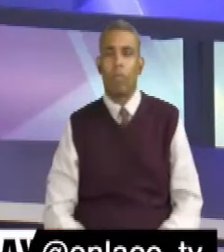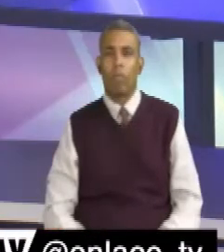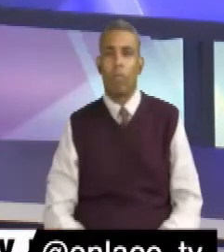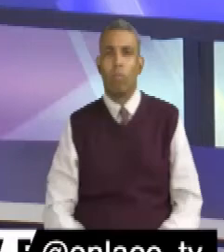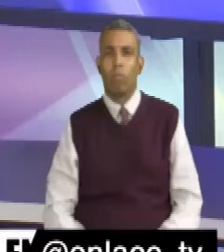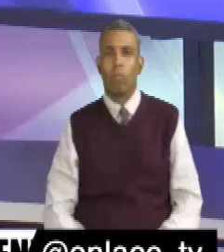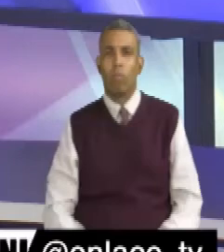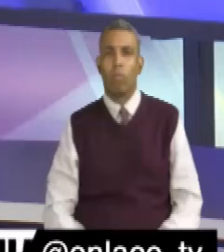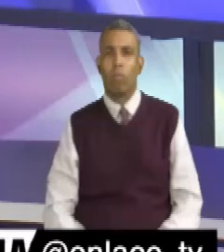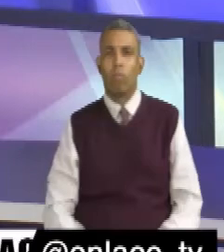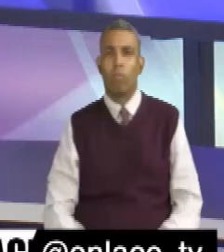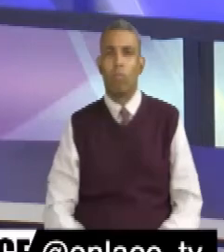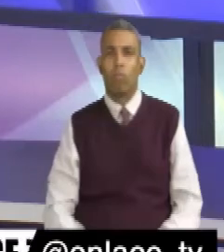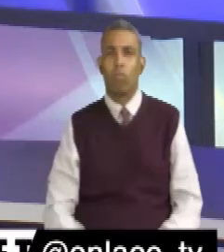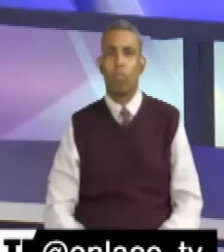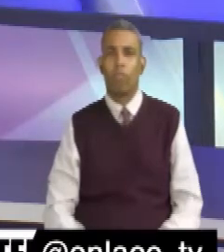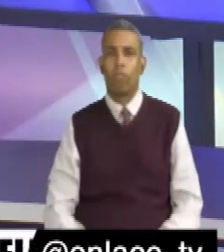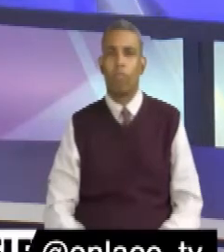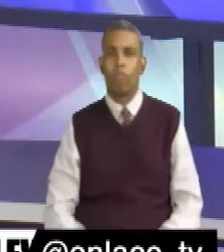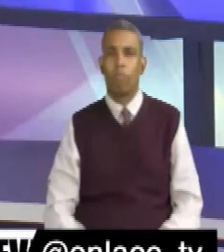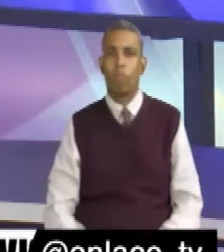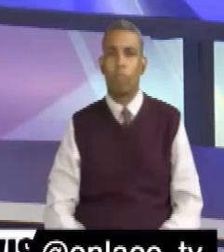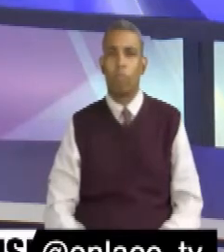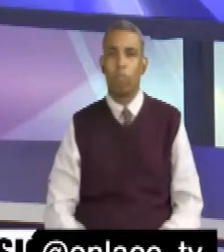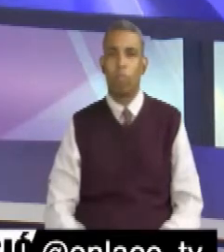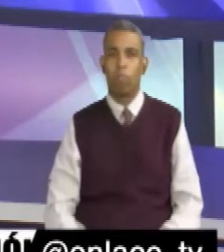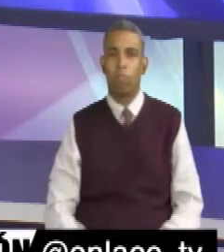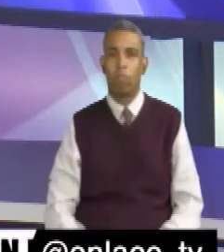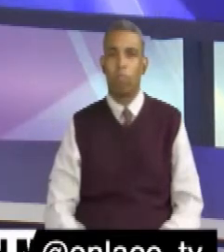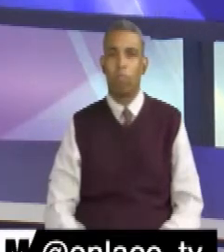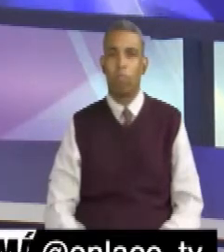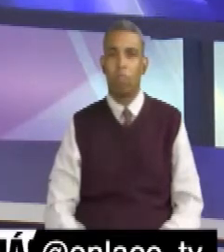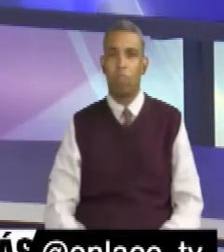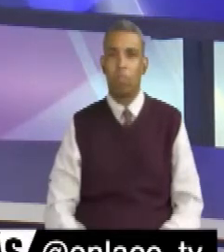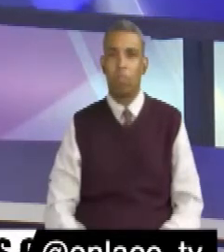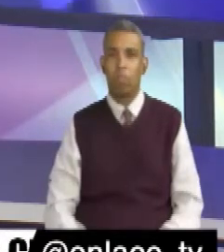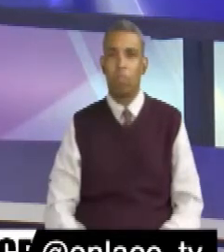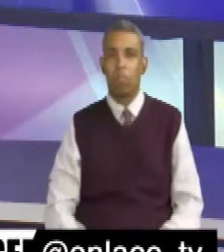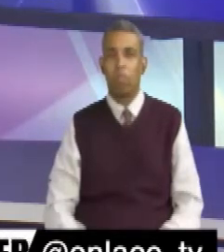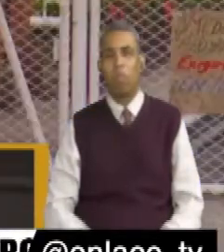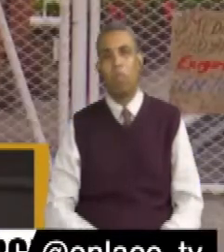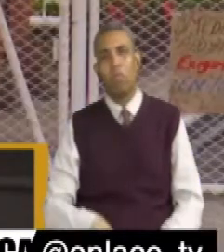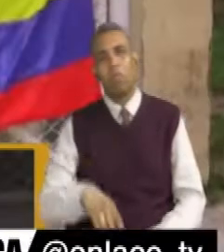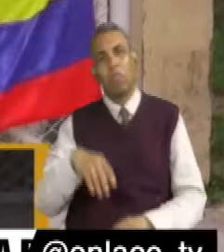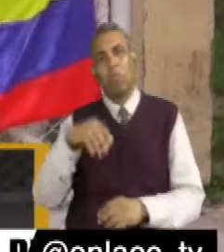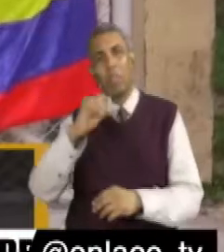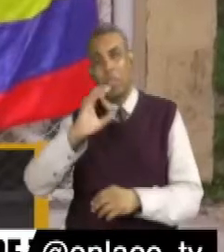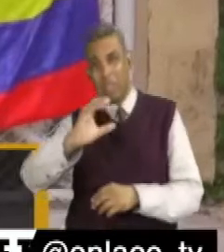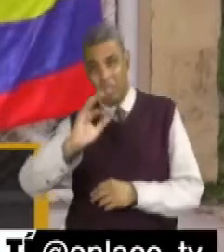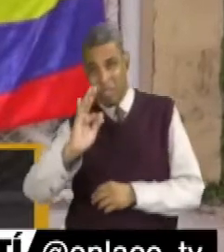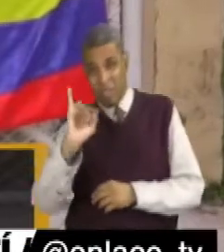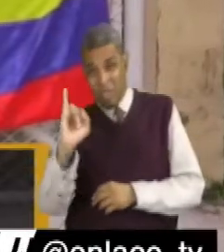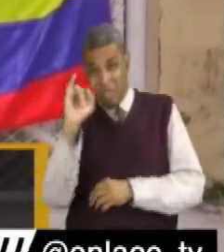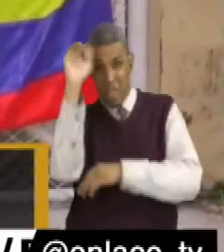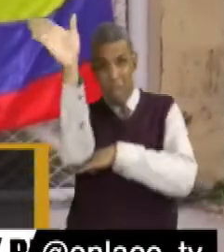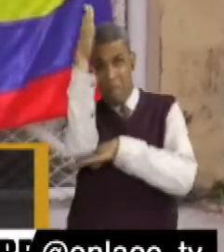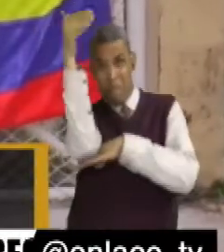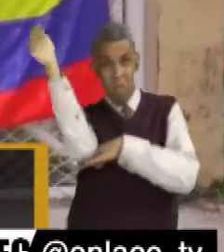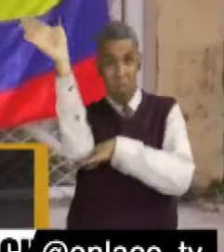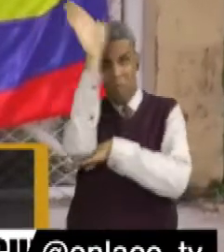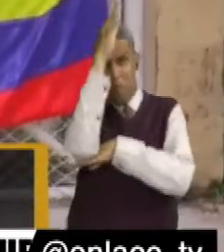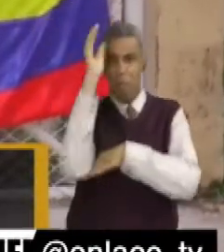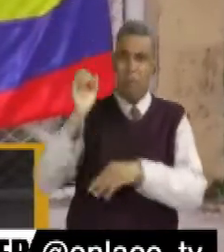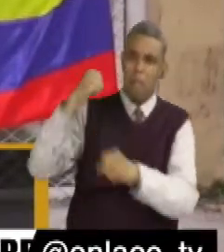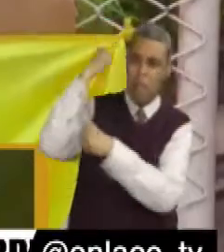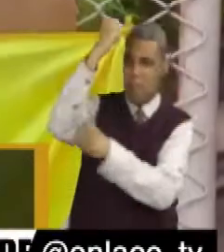Con banderas y pancartas exigiendo aumento salarial amanecieron también las puertas de Medicina Legal en Barranca Bermeja.